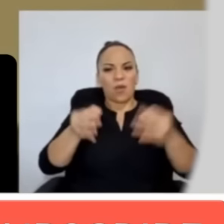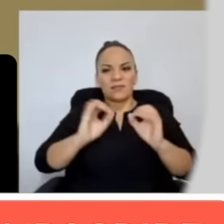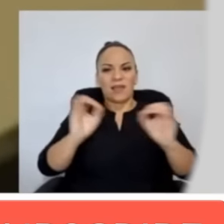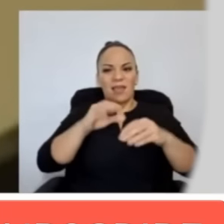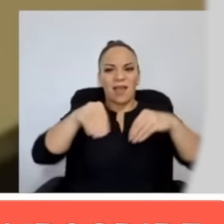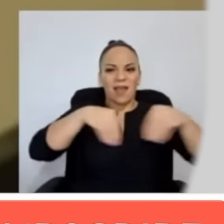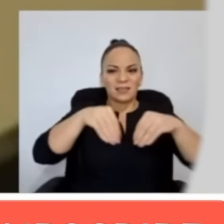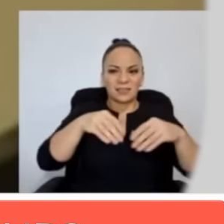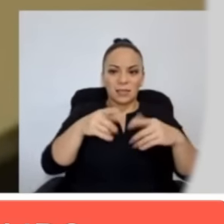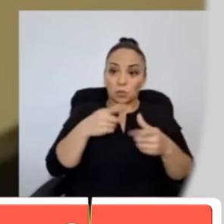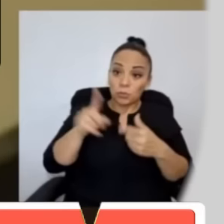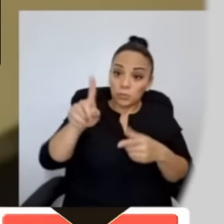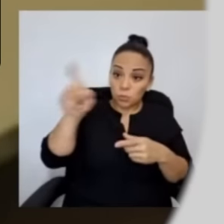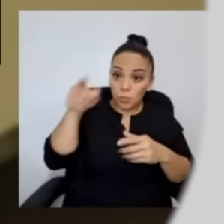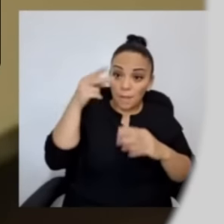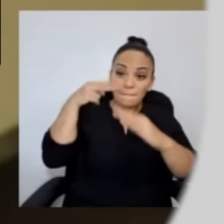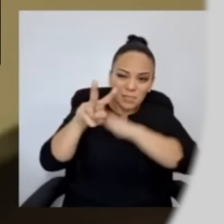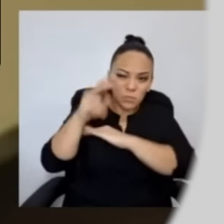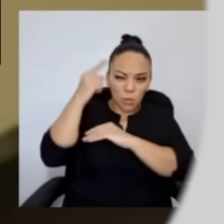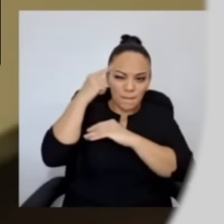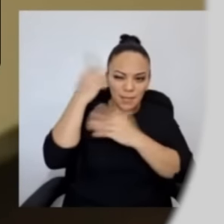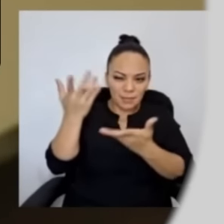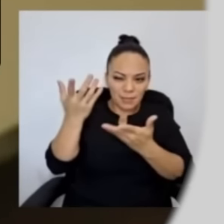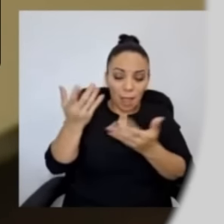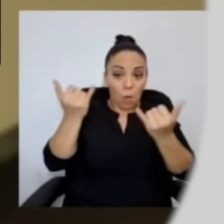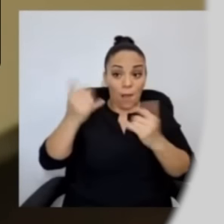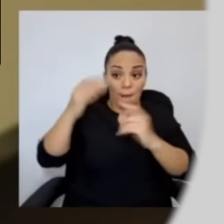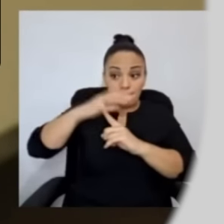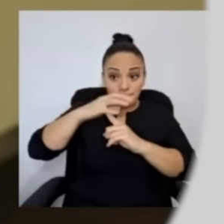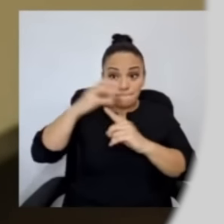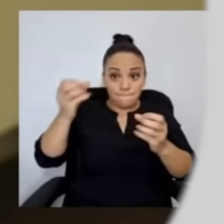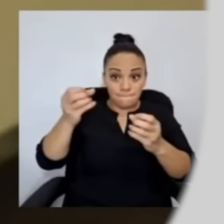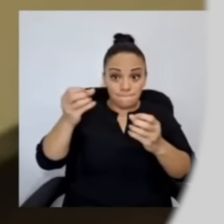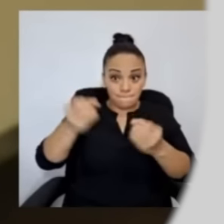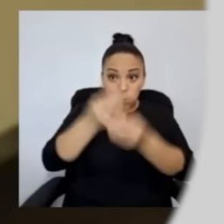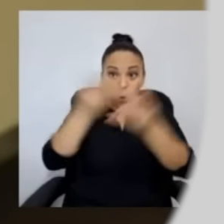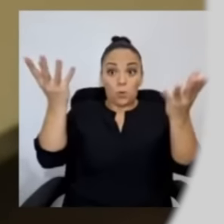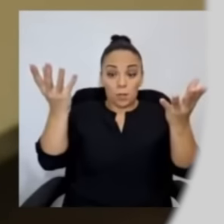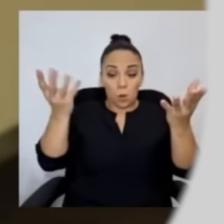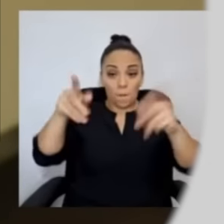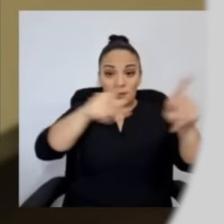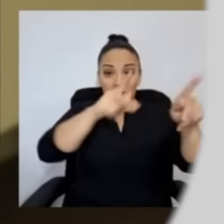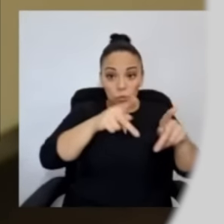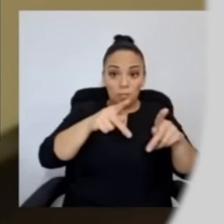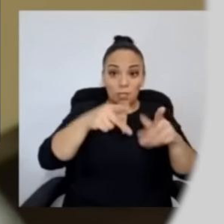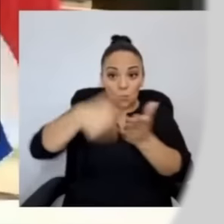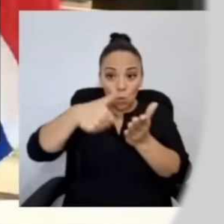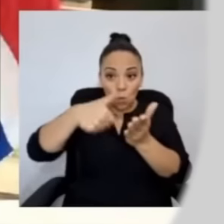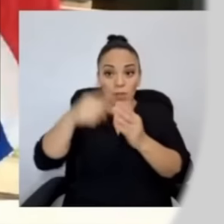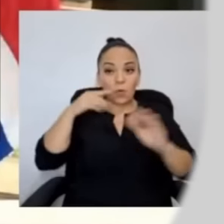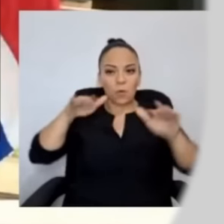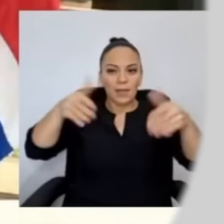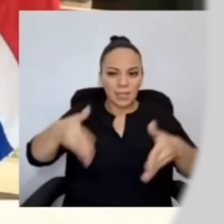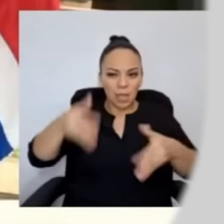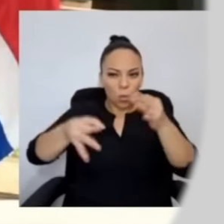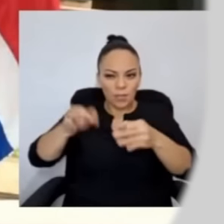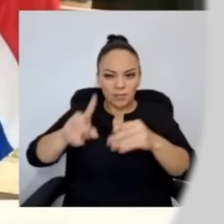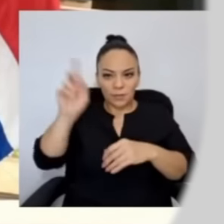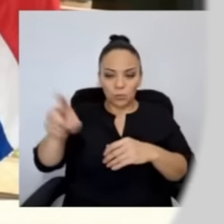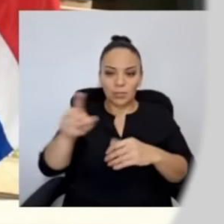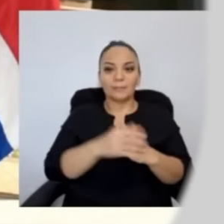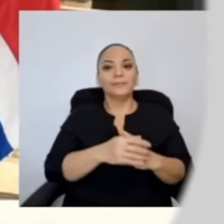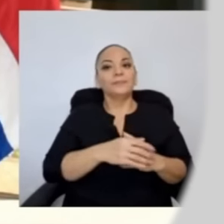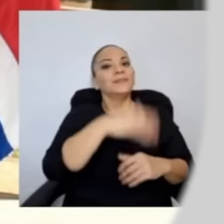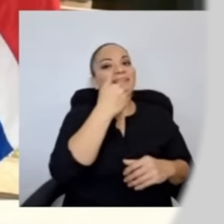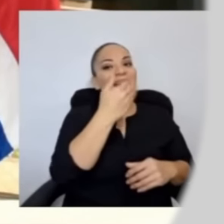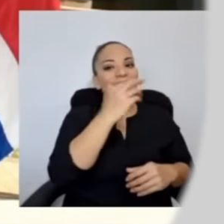de que la gente vote por jueces, magistrados y todo el Poder Judicial? Le pregunto. Muchísimas gracias, don Richard. Por cierto,